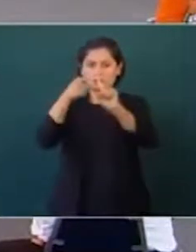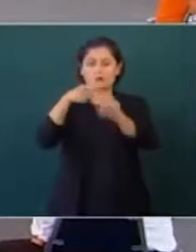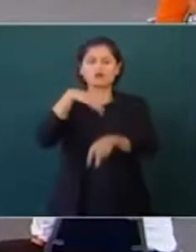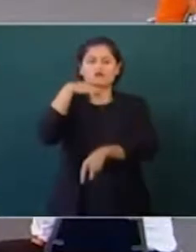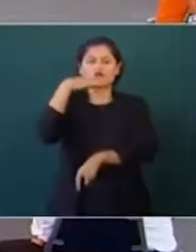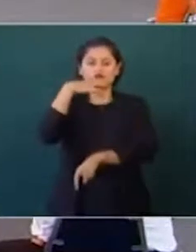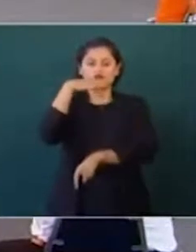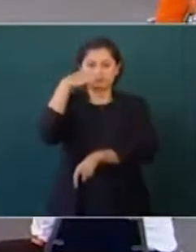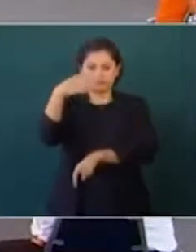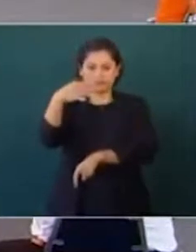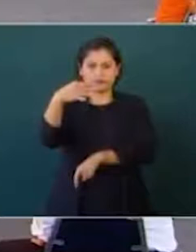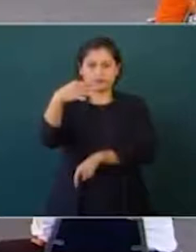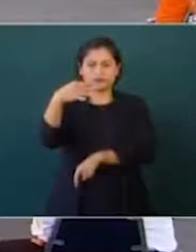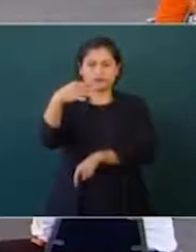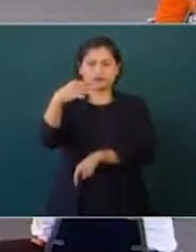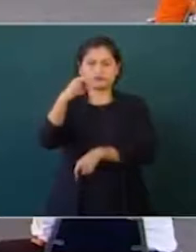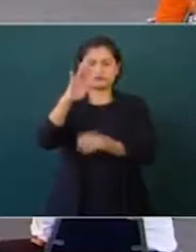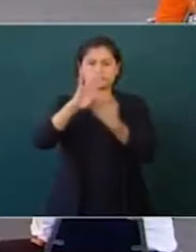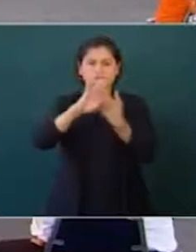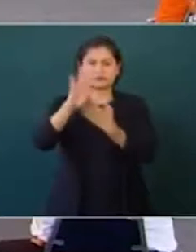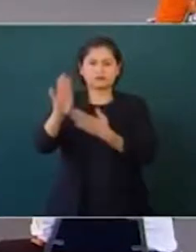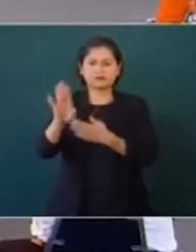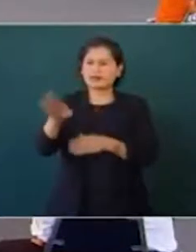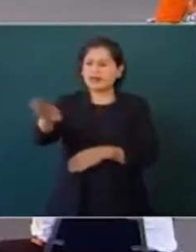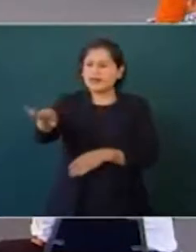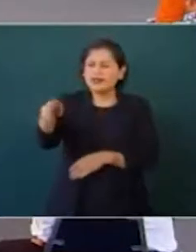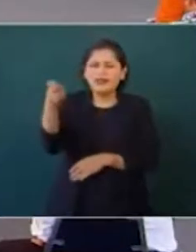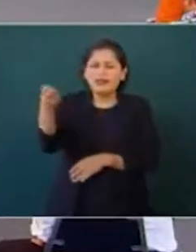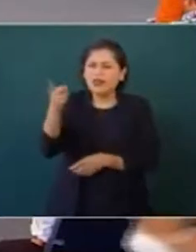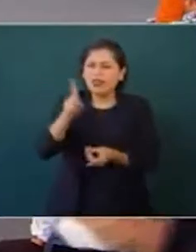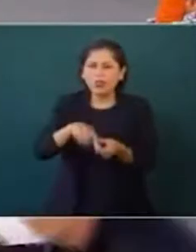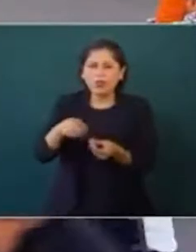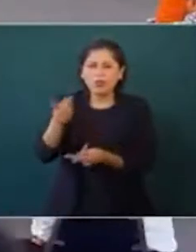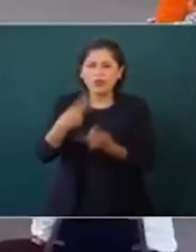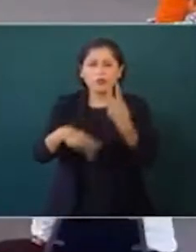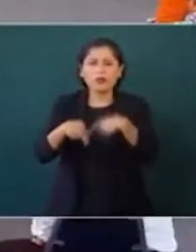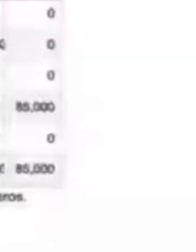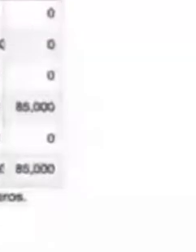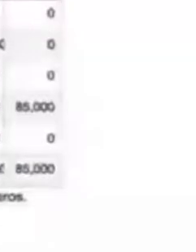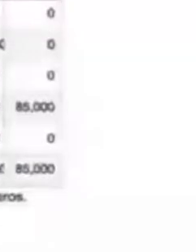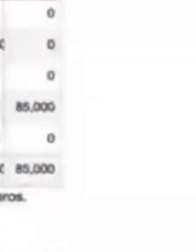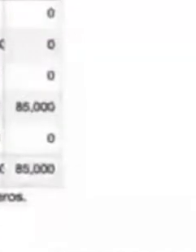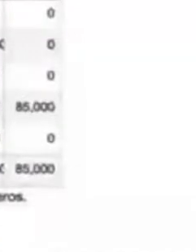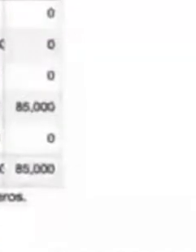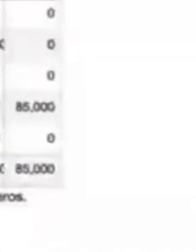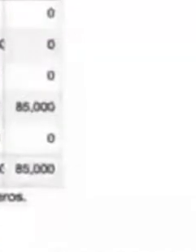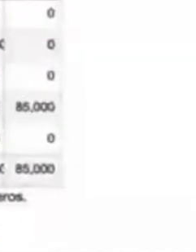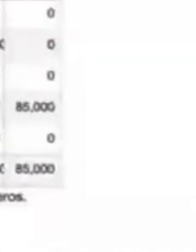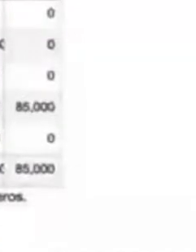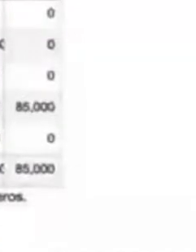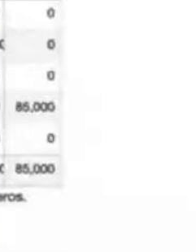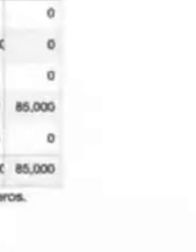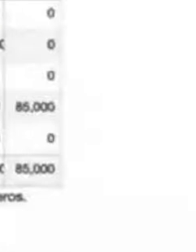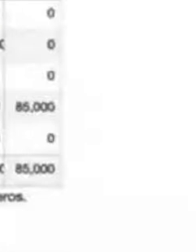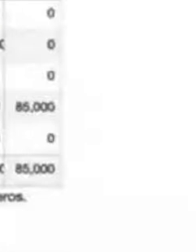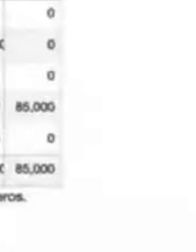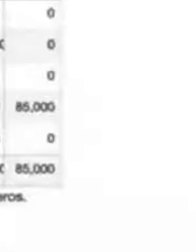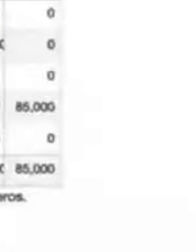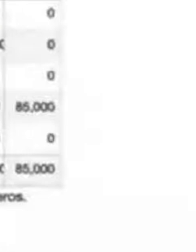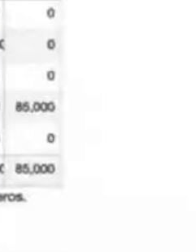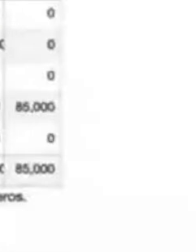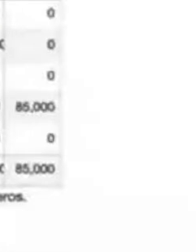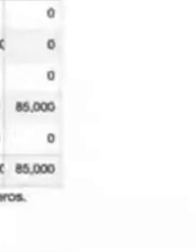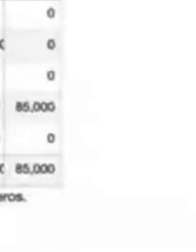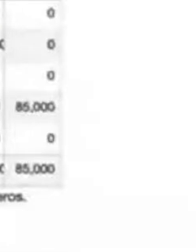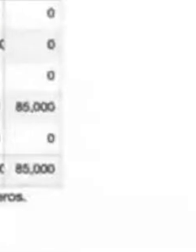estadounidense. A ver, a ver, a ver, pero esa ¿de dónde viene? Del Departamento de Estado de Estados Unidos, es una fundación que recibe... Eso